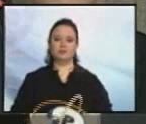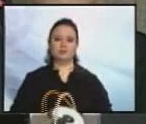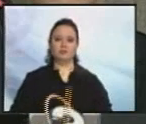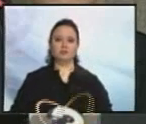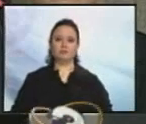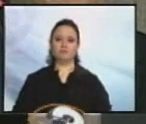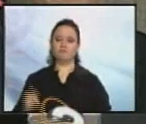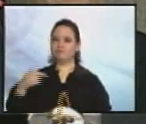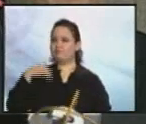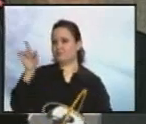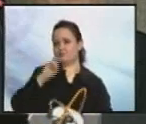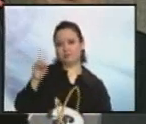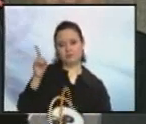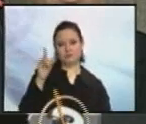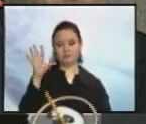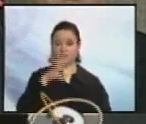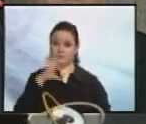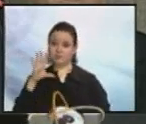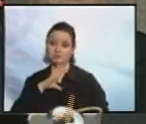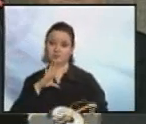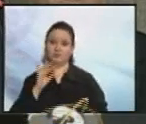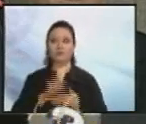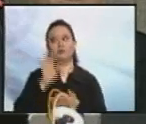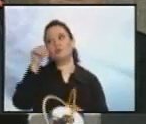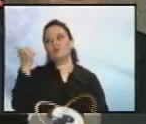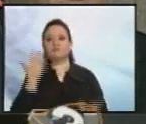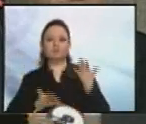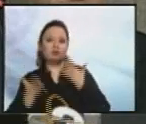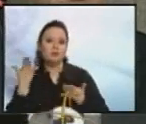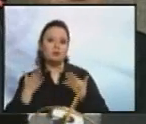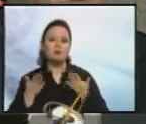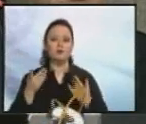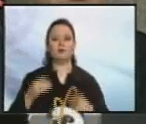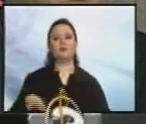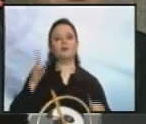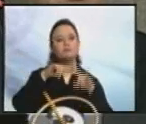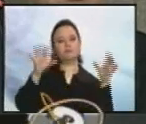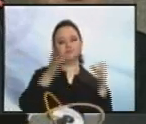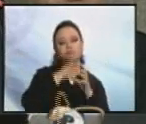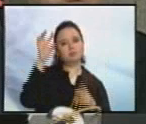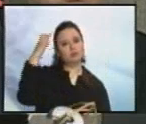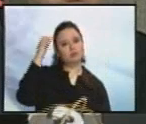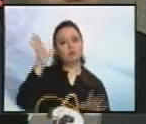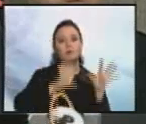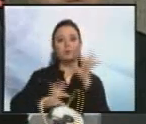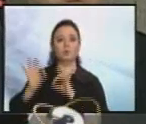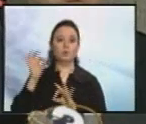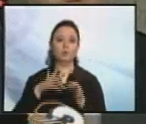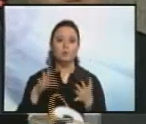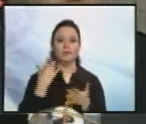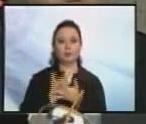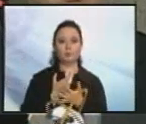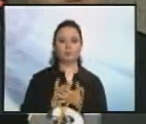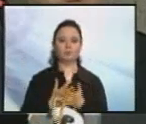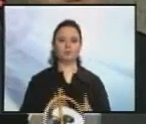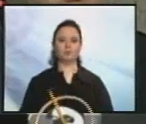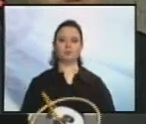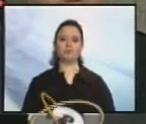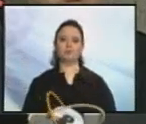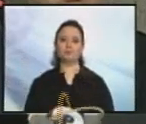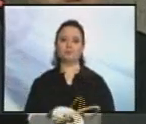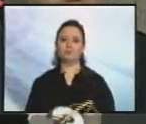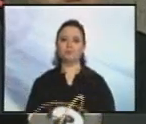No tuve, pues, opción por bandería ni por clase social.